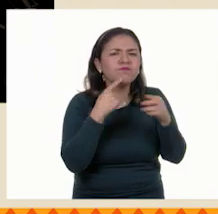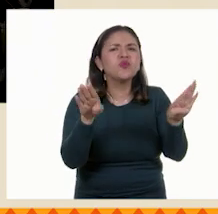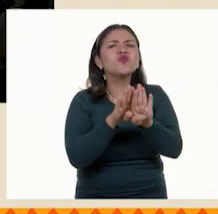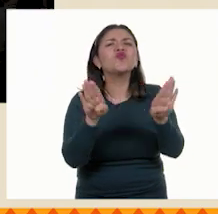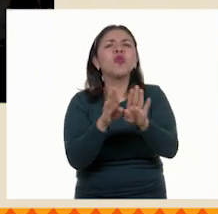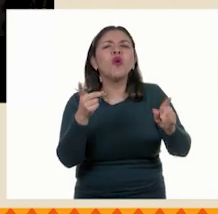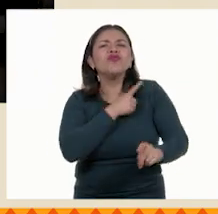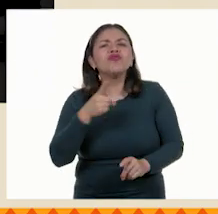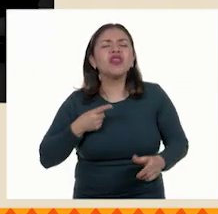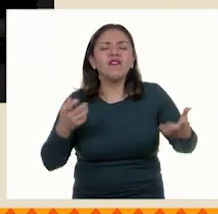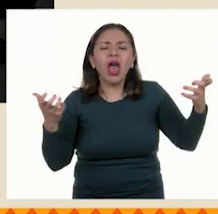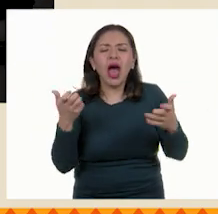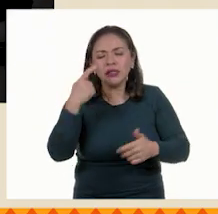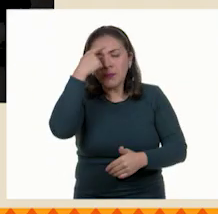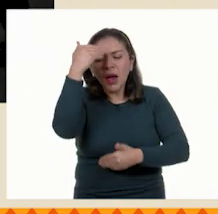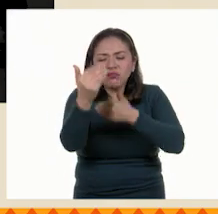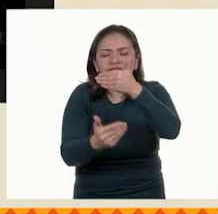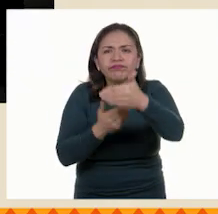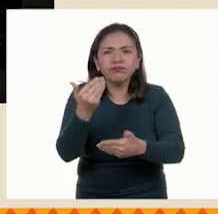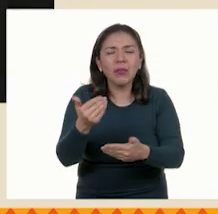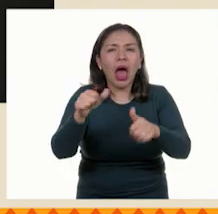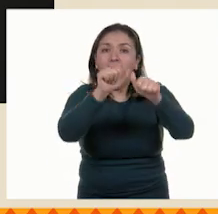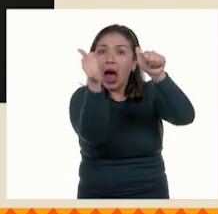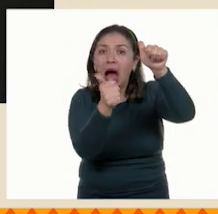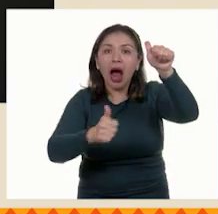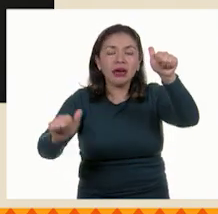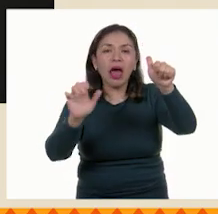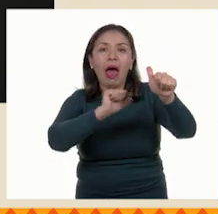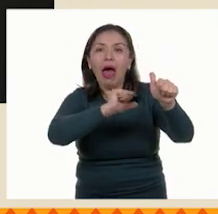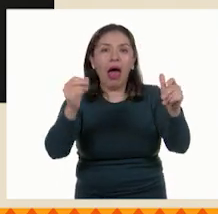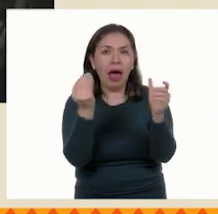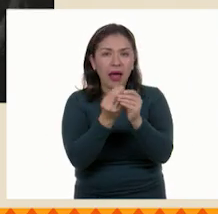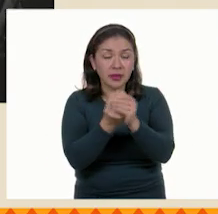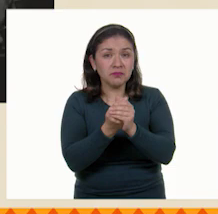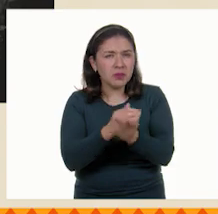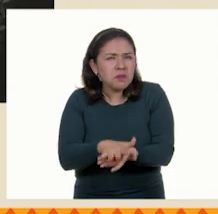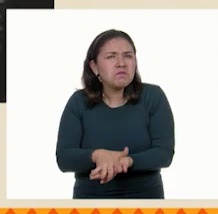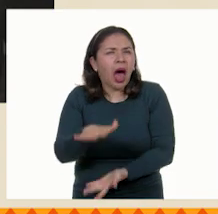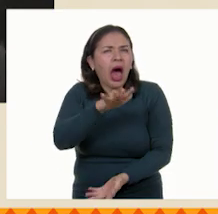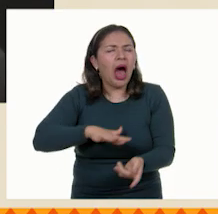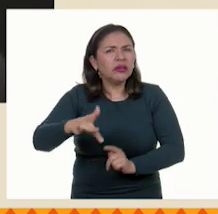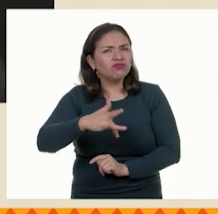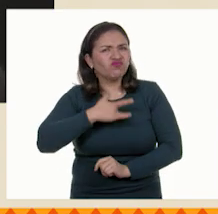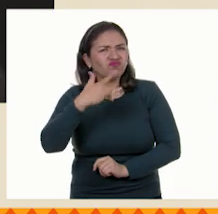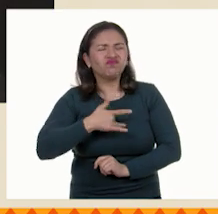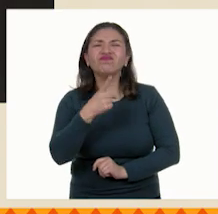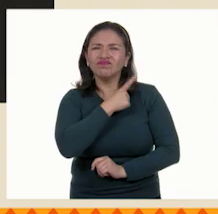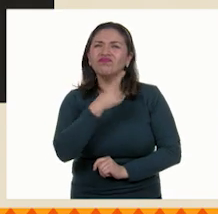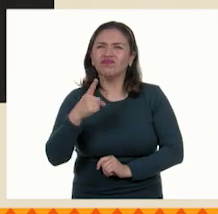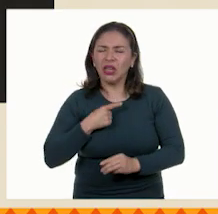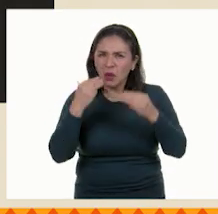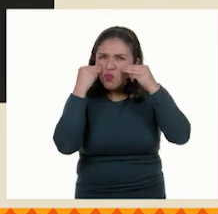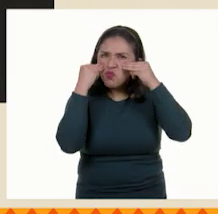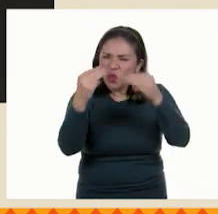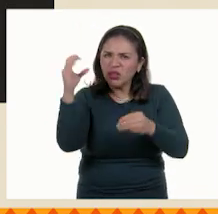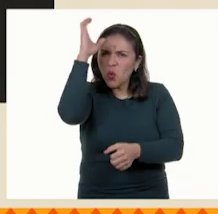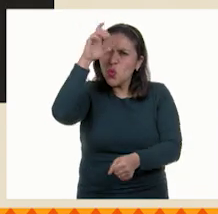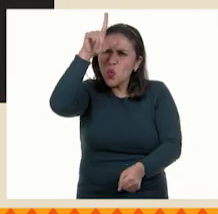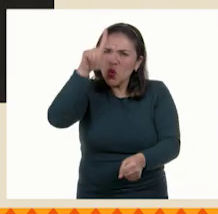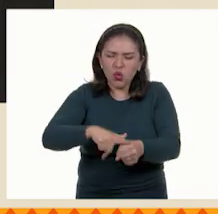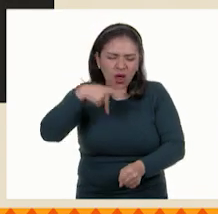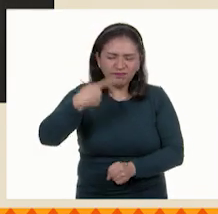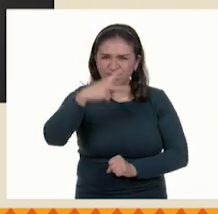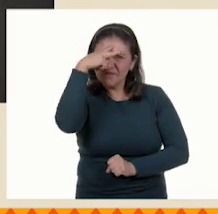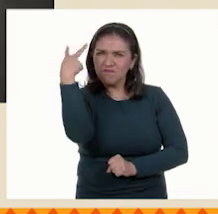caminos que debían tomar las disciplinas artísticas. La mayoría sentían que debían mostrar la riqueza cultural